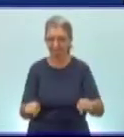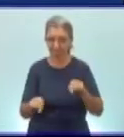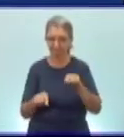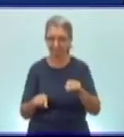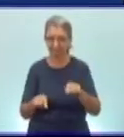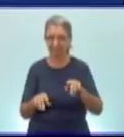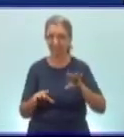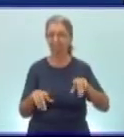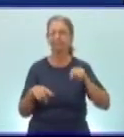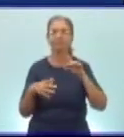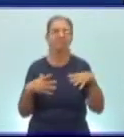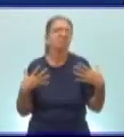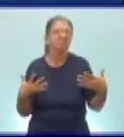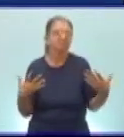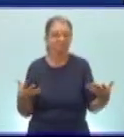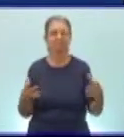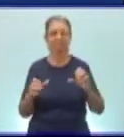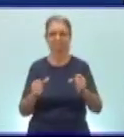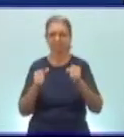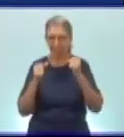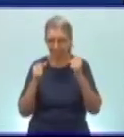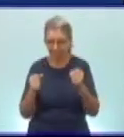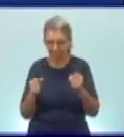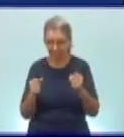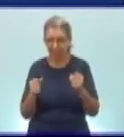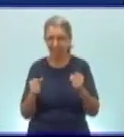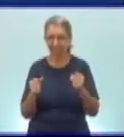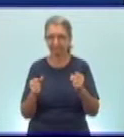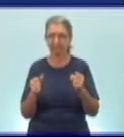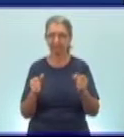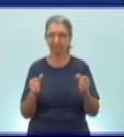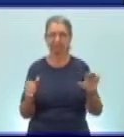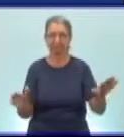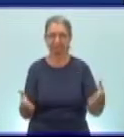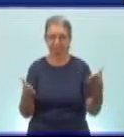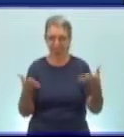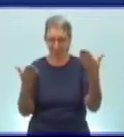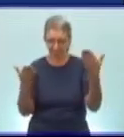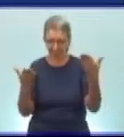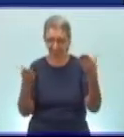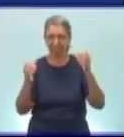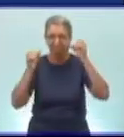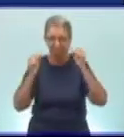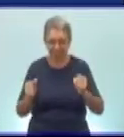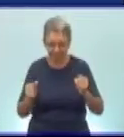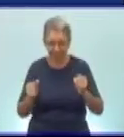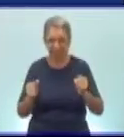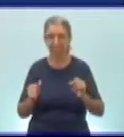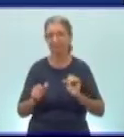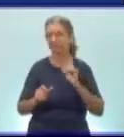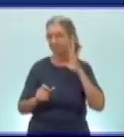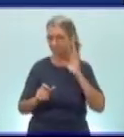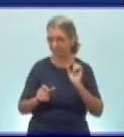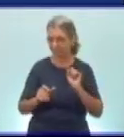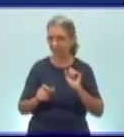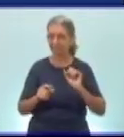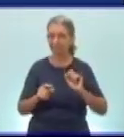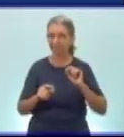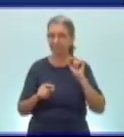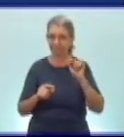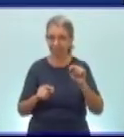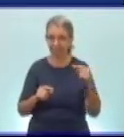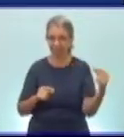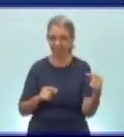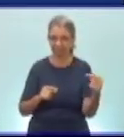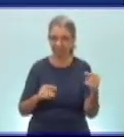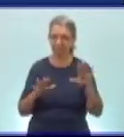aquella fuerza que vamos a conocer a partir de este momento como fuerza restauradora. Y fíjense que el signo menos va a tener además un significado